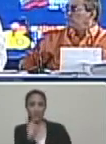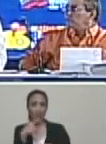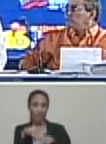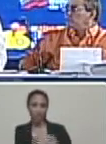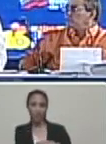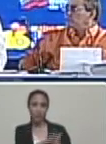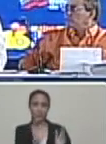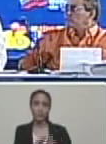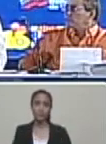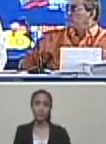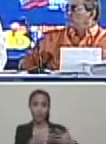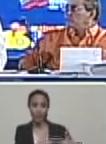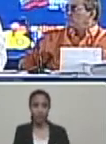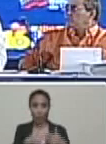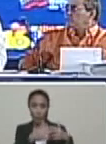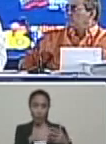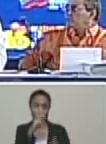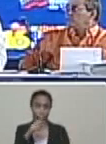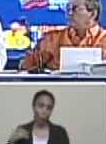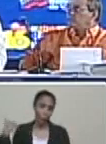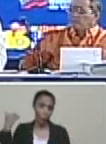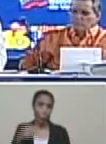se ha empeñado en 20 años